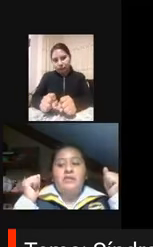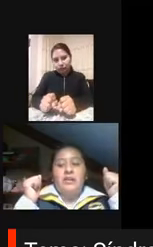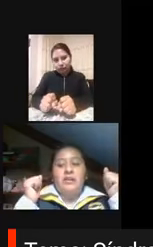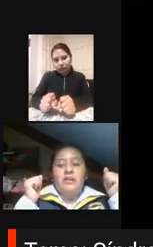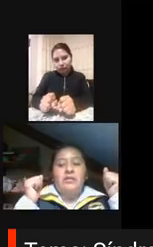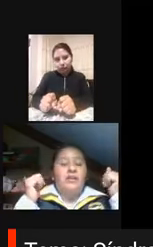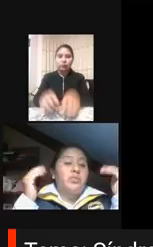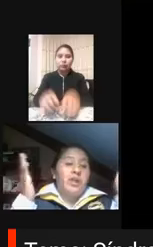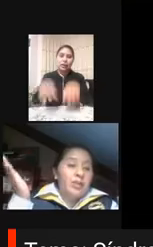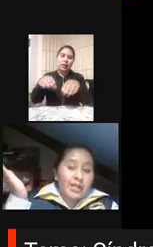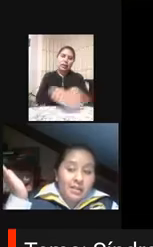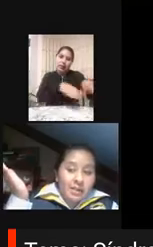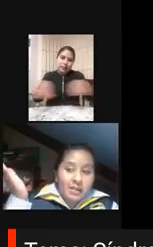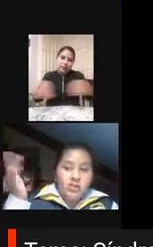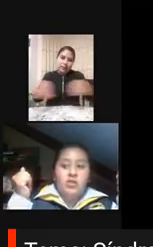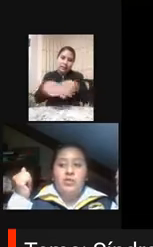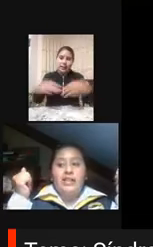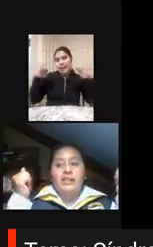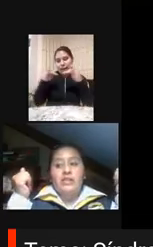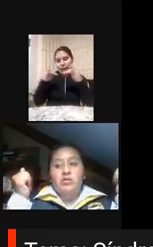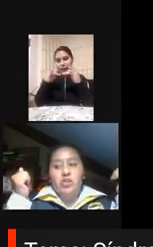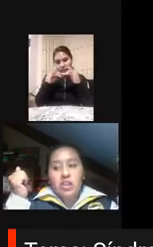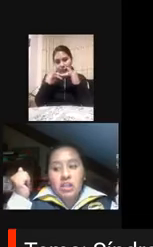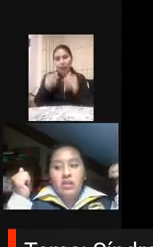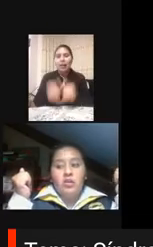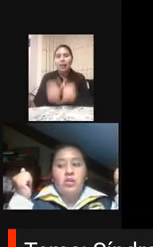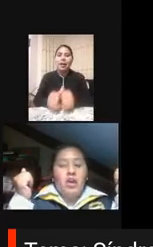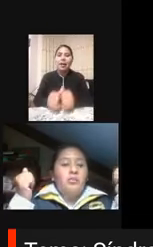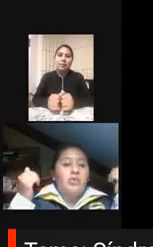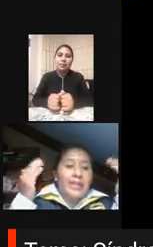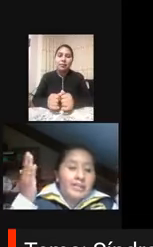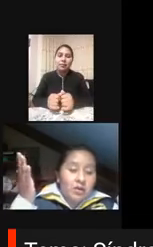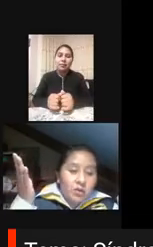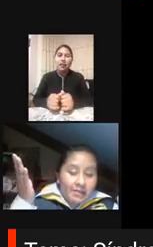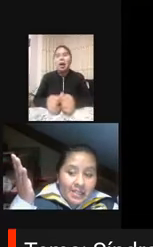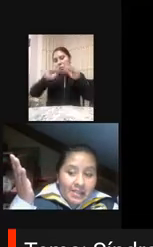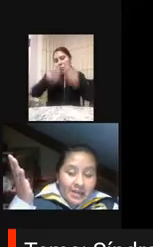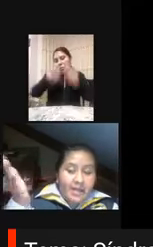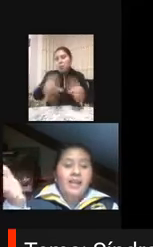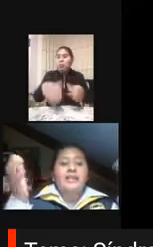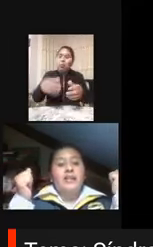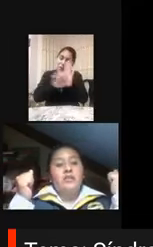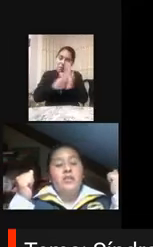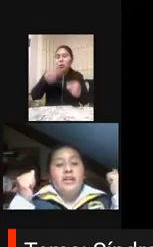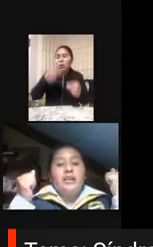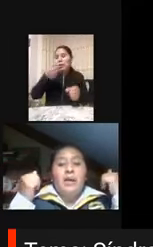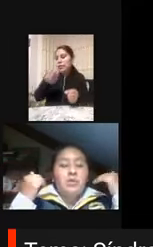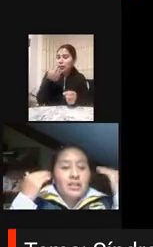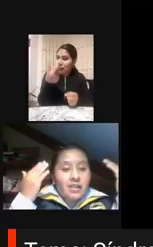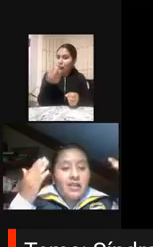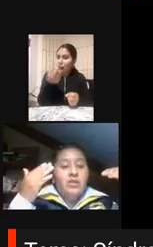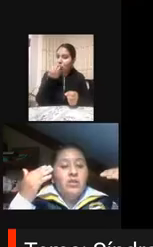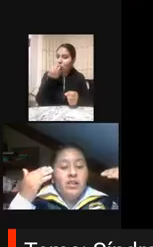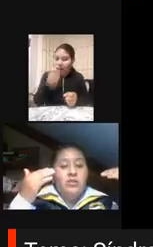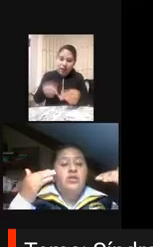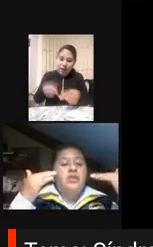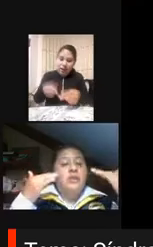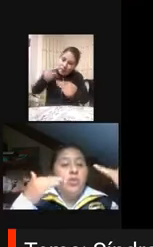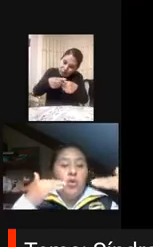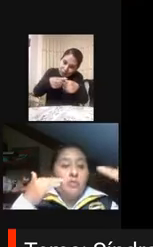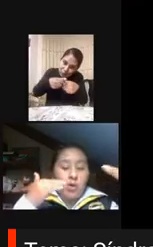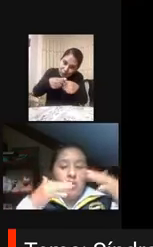cama, por ejemplo, en alimentación, utilizar el cuchillo, poner adecuadamente la mesa, ¿no? Que vamos enseñando